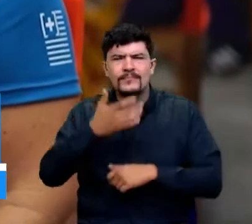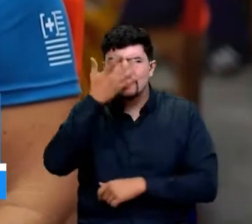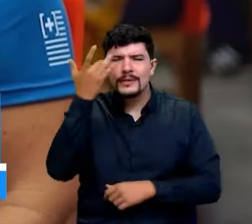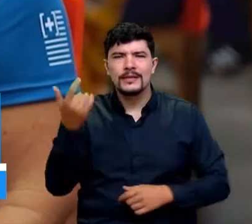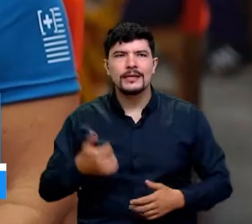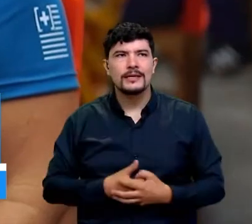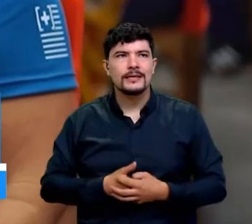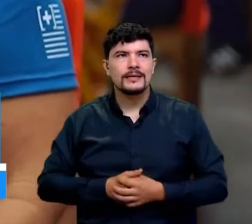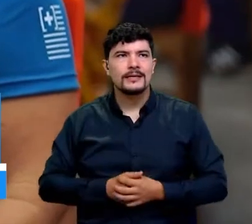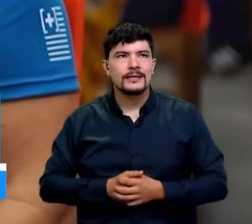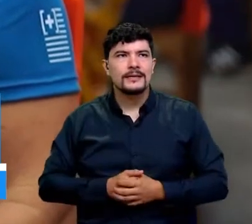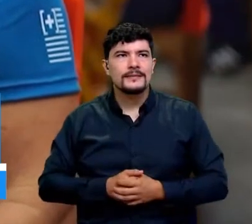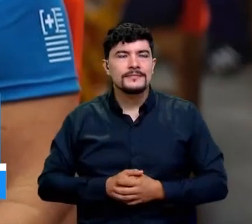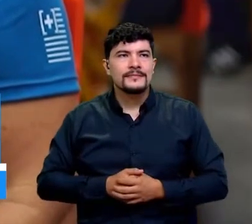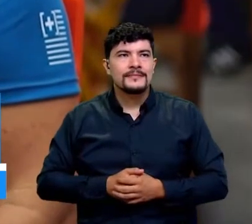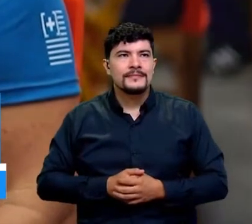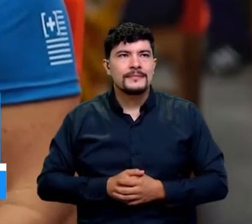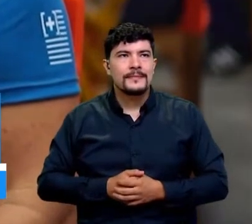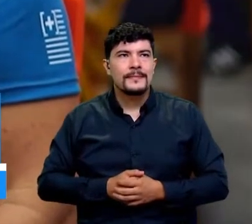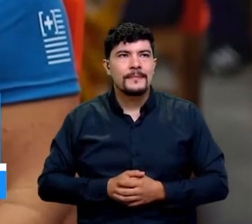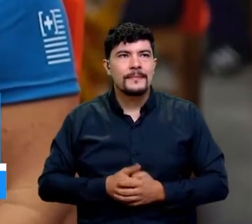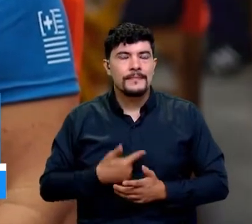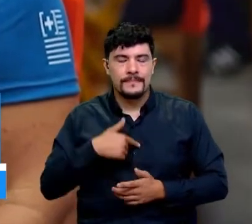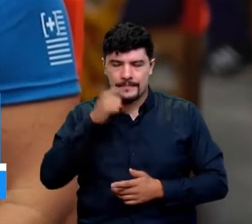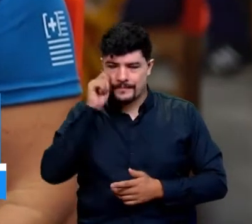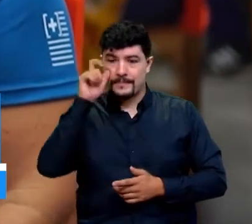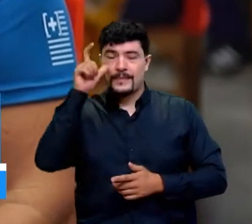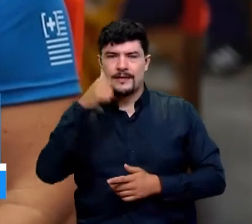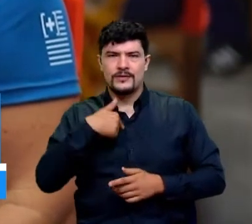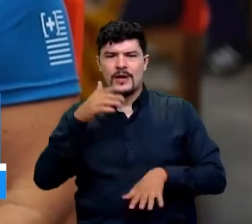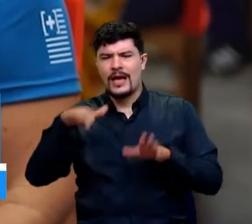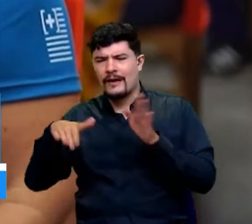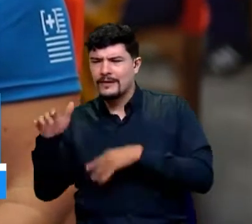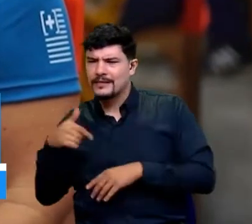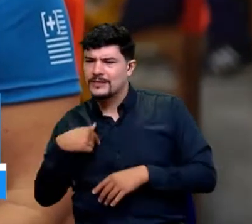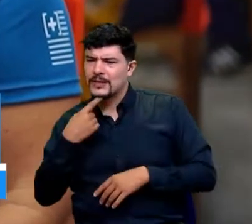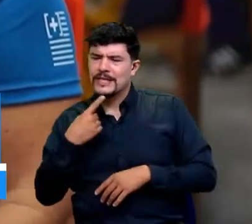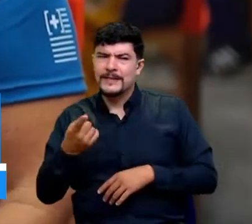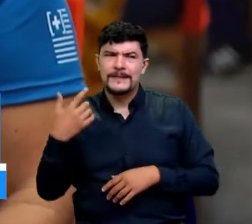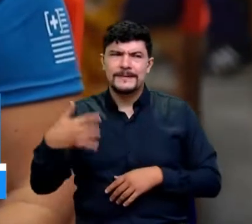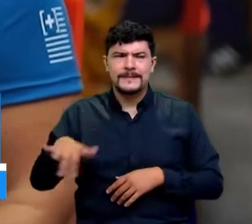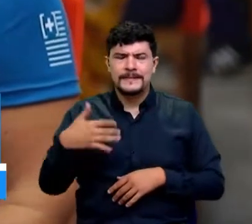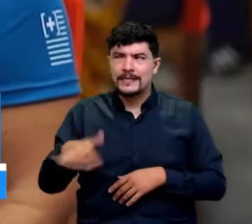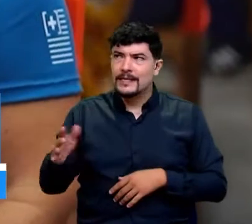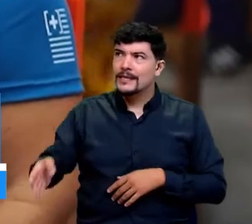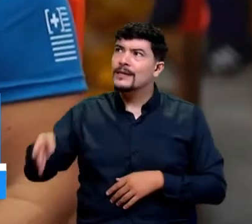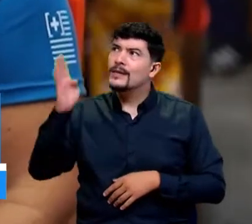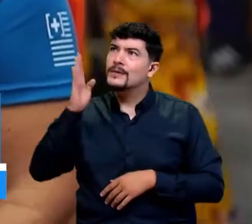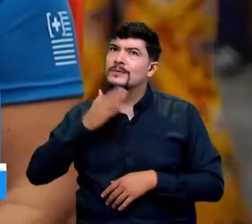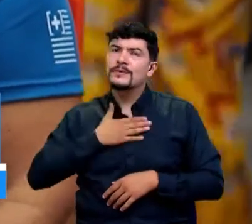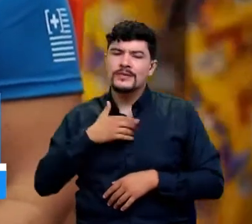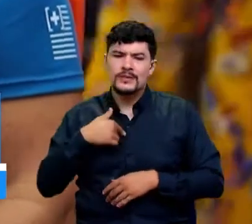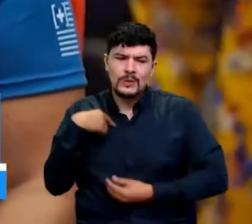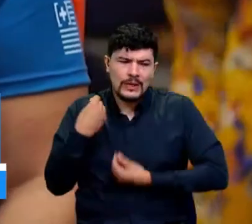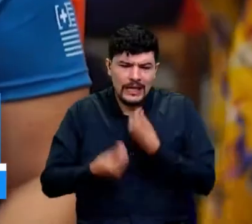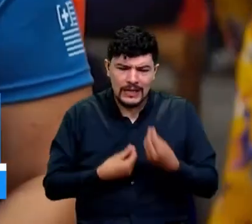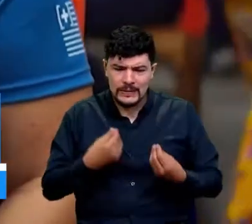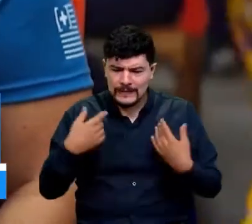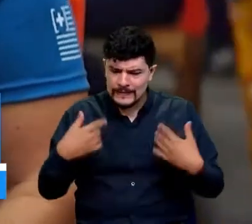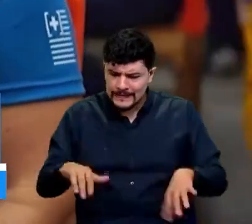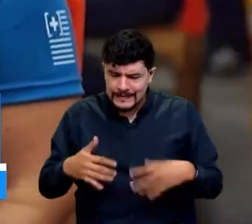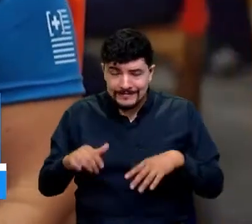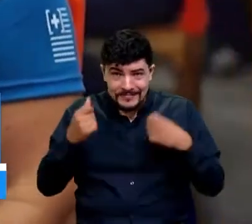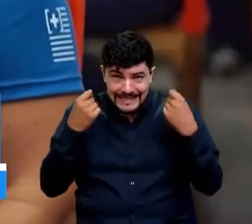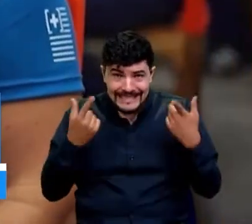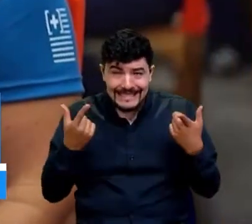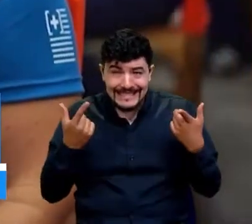sea, uno se levanta y dice, a veces uno se levanta y dice, Dios mío, ¿yo qué voy a hacer? ¿Sí me entiende? O sea,